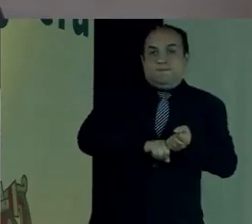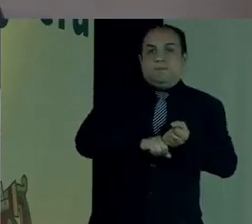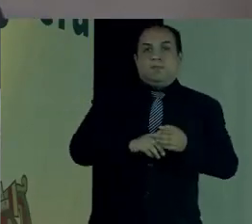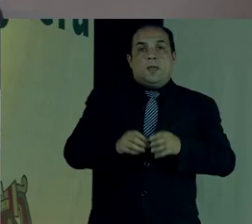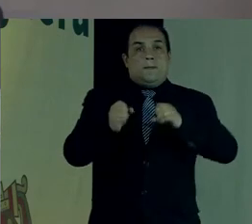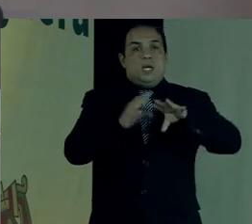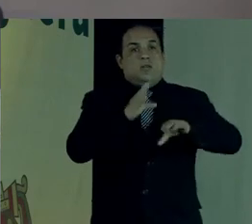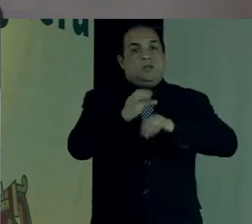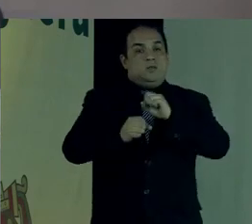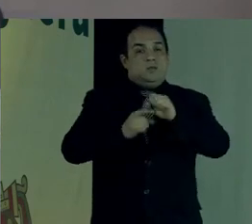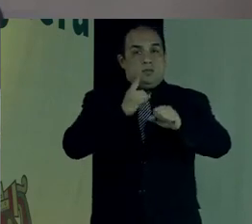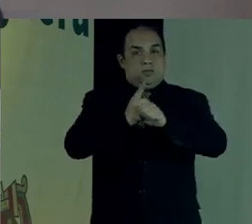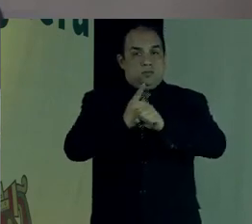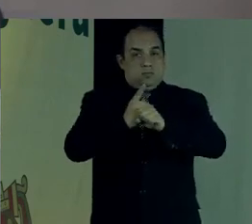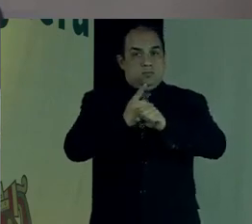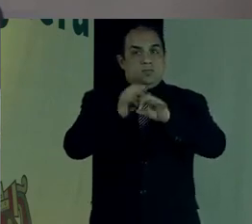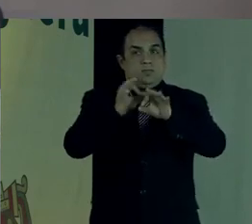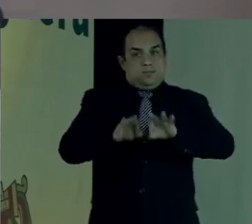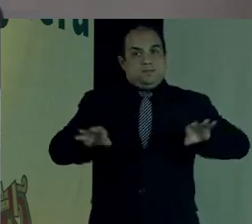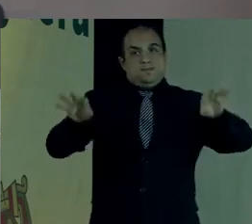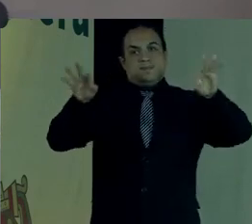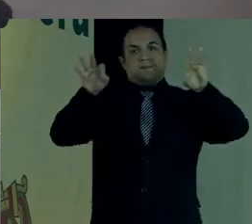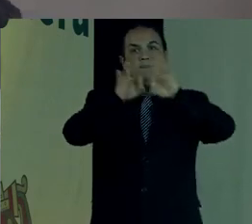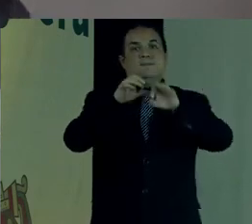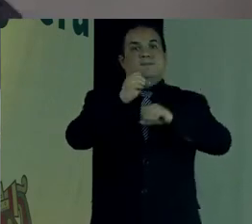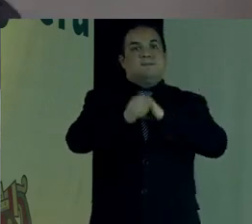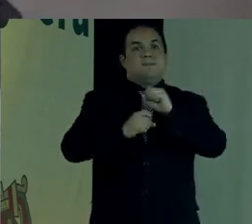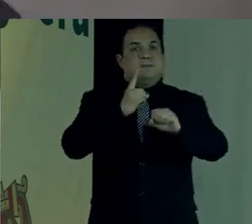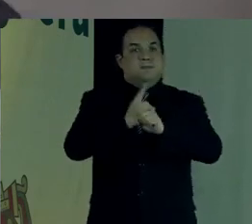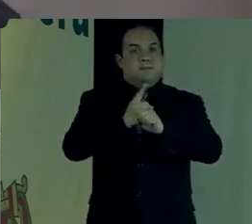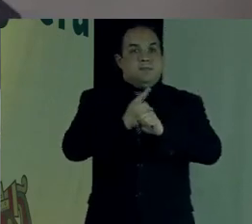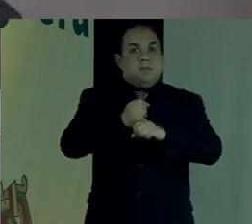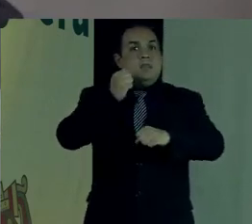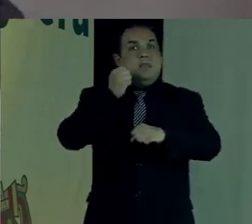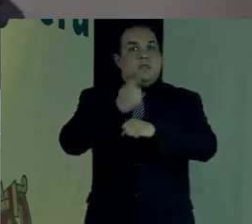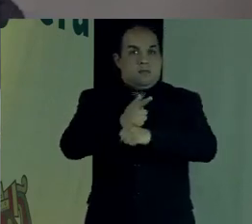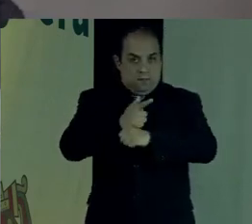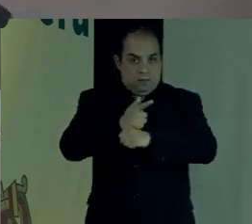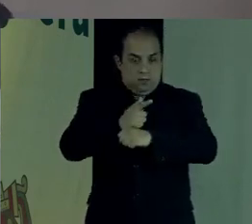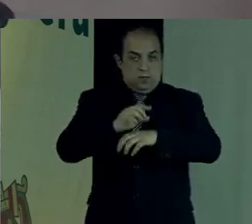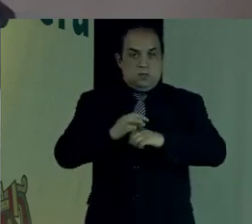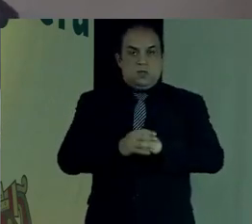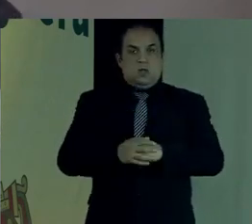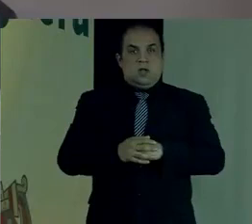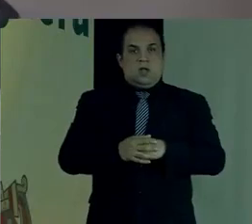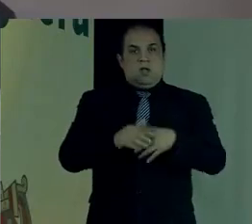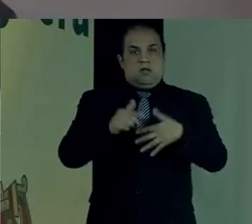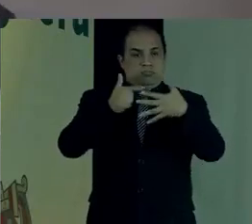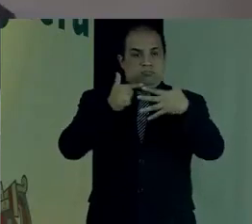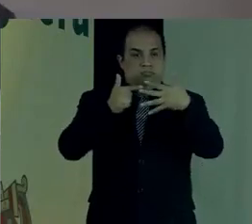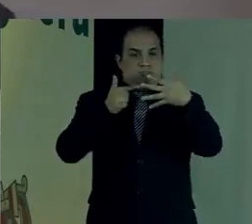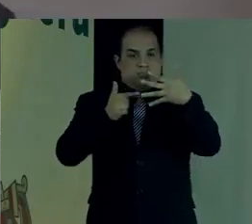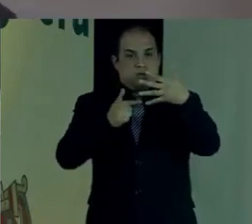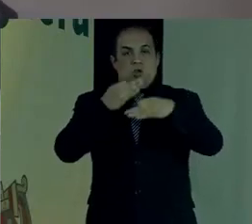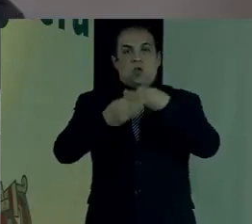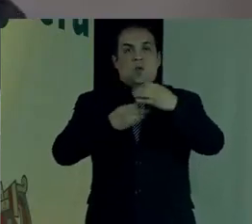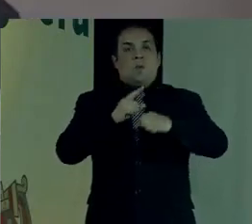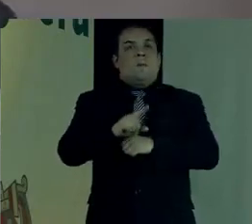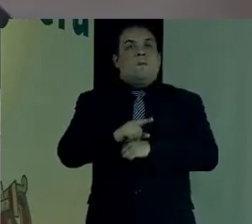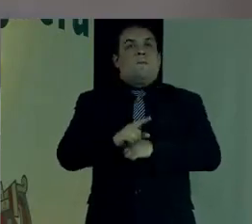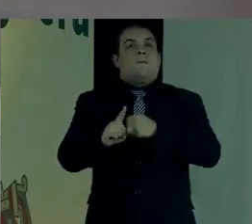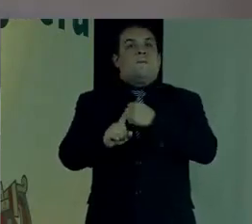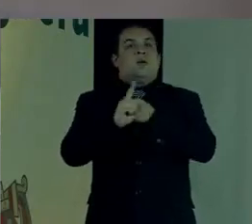oportunidad la importantísima oportunidad de identificar a todos los problemas de salud